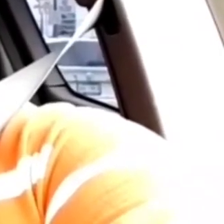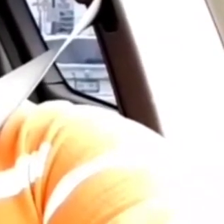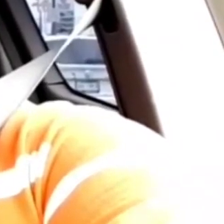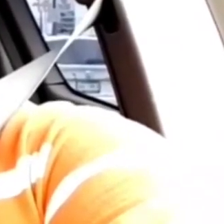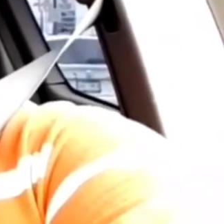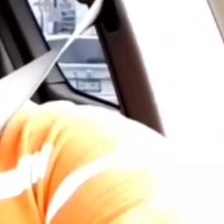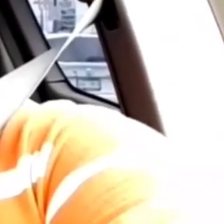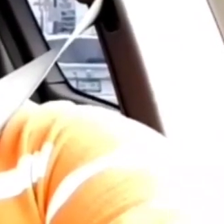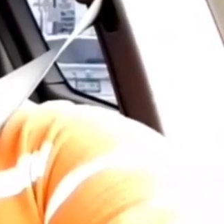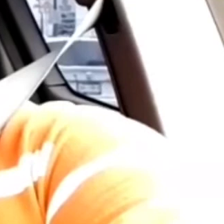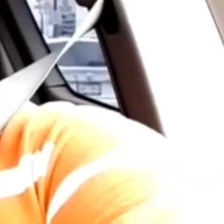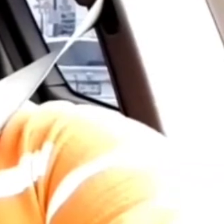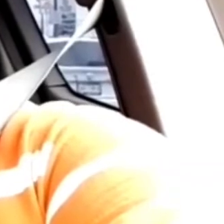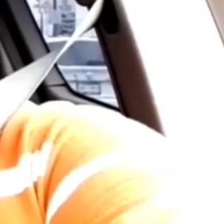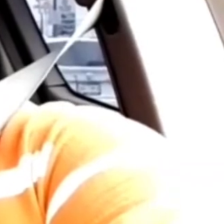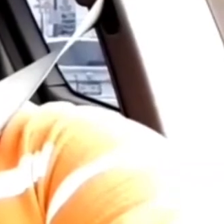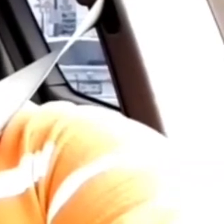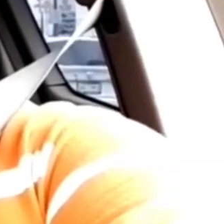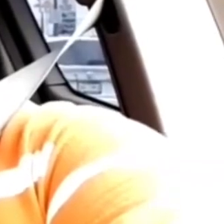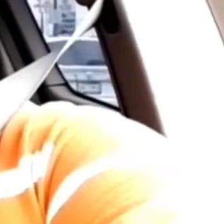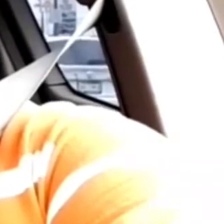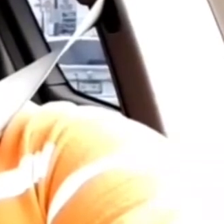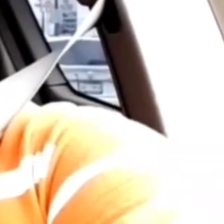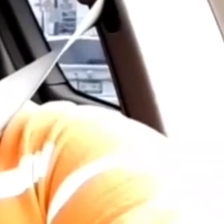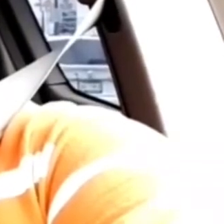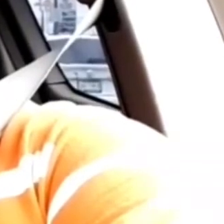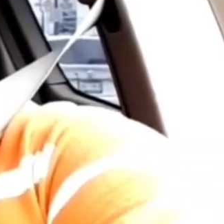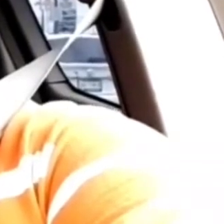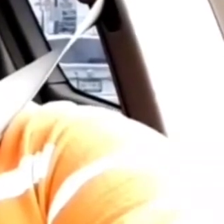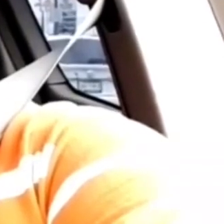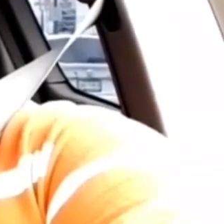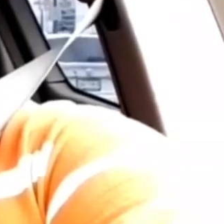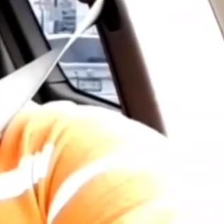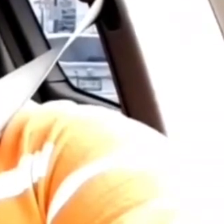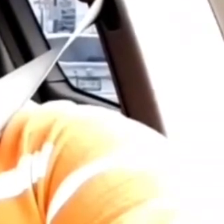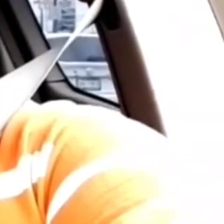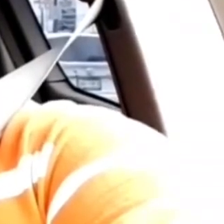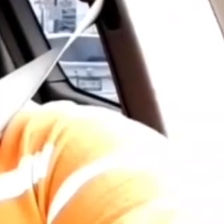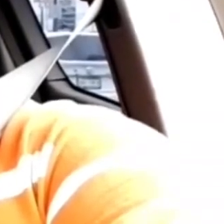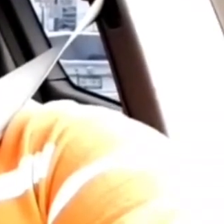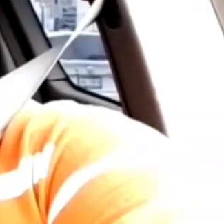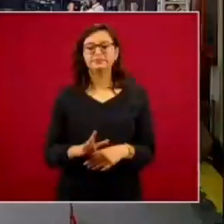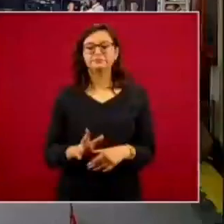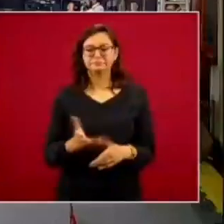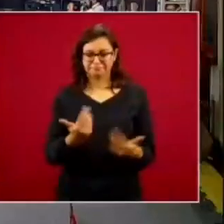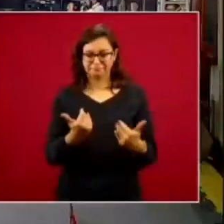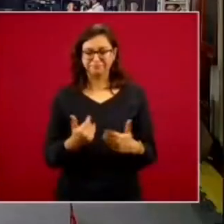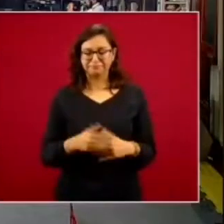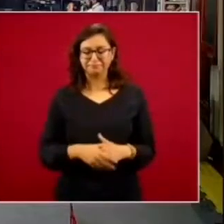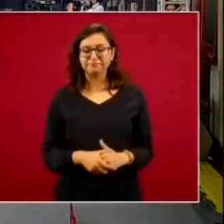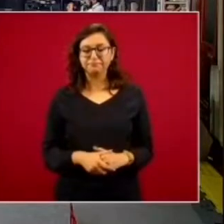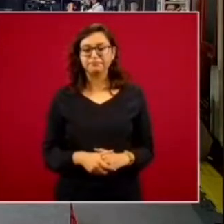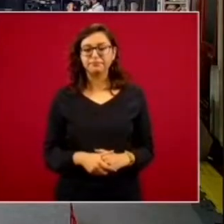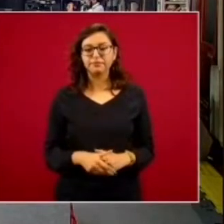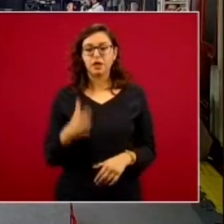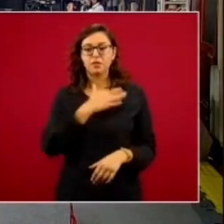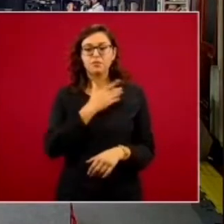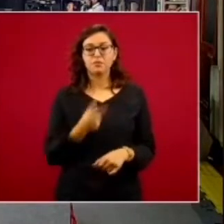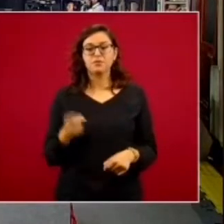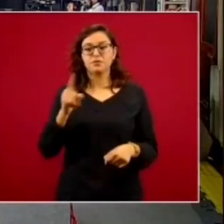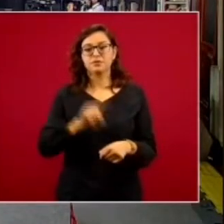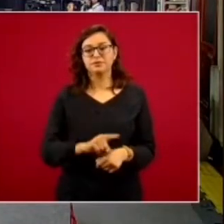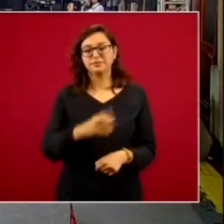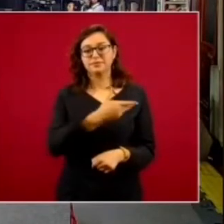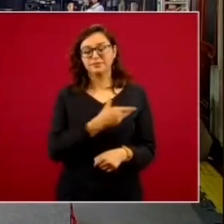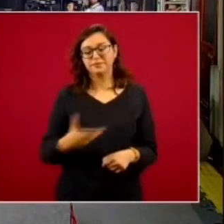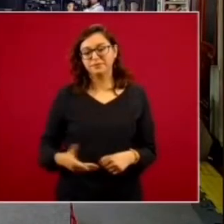en el periodo neoliberal y en los partidos políticos que lo promovieron. Sin más preámbulo, vámonos con la mañanera del presidente López